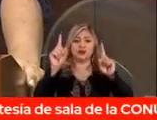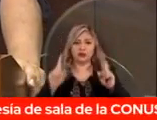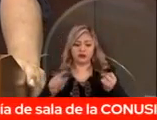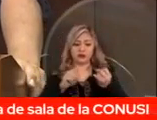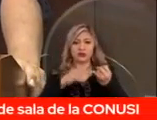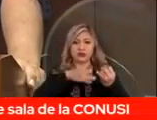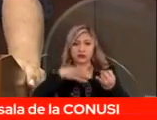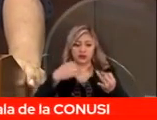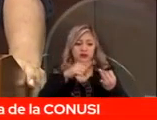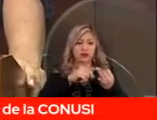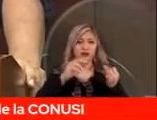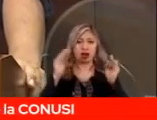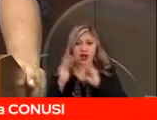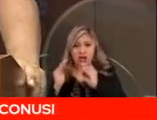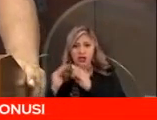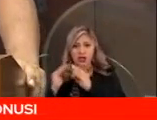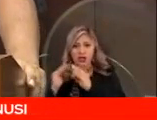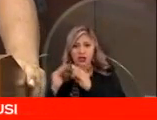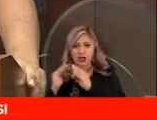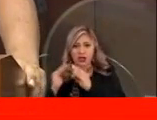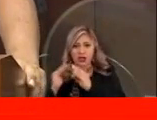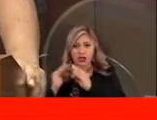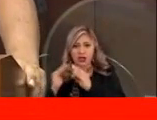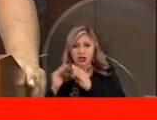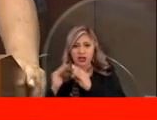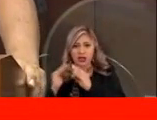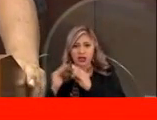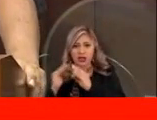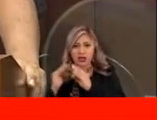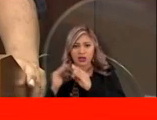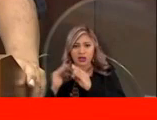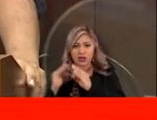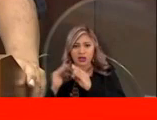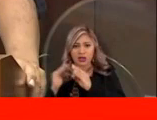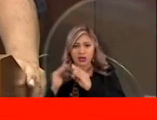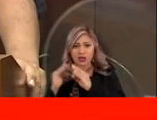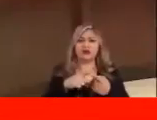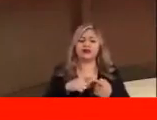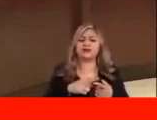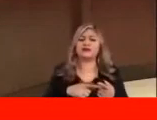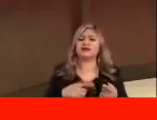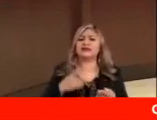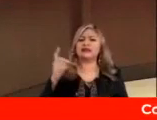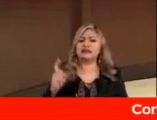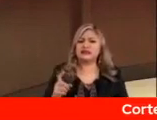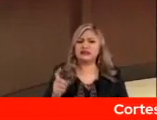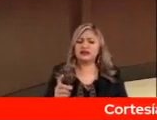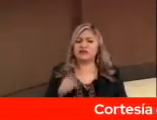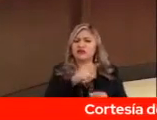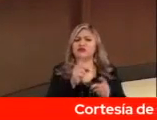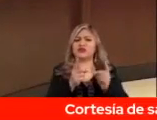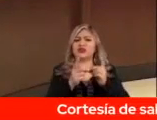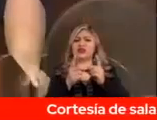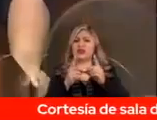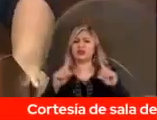salud, vivienda, agua potable, trabajo, salario digno. Es necesaria que esa democracia a la que